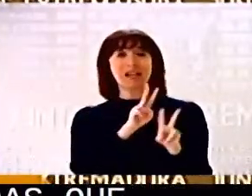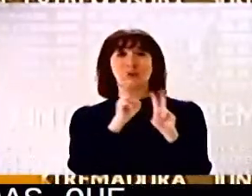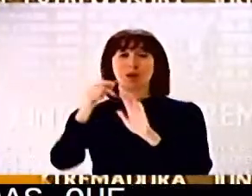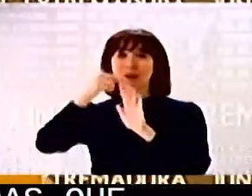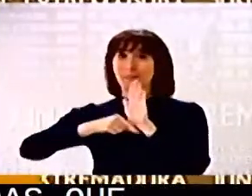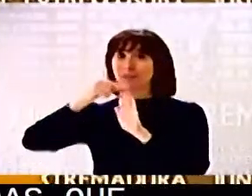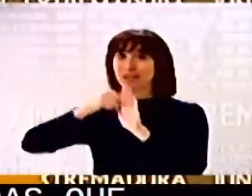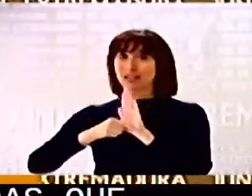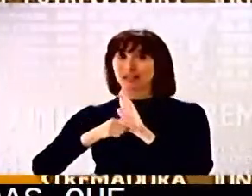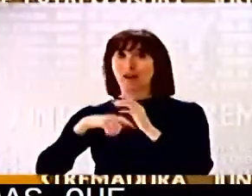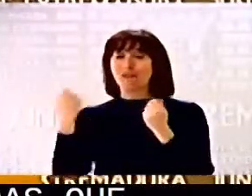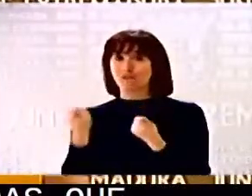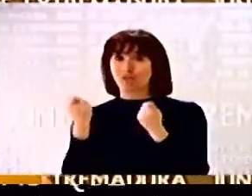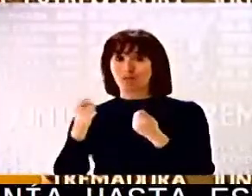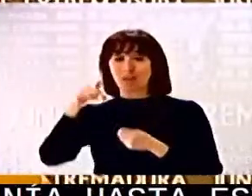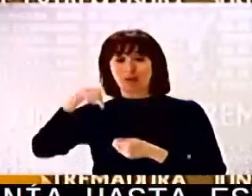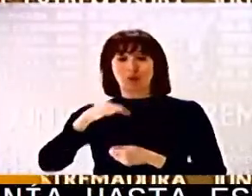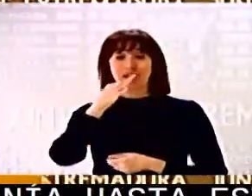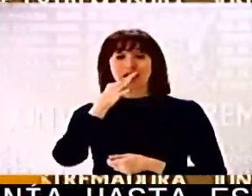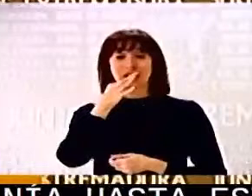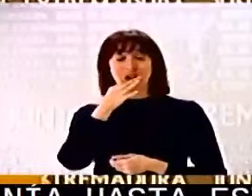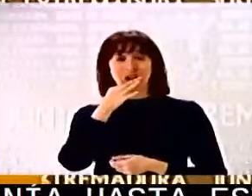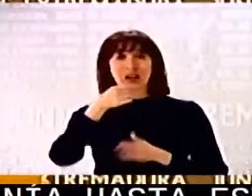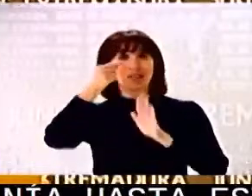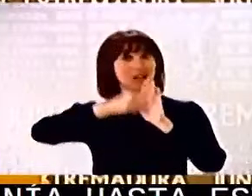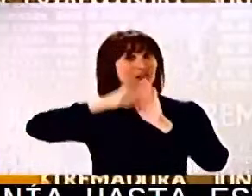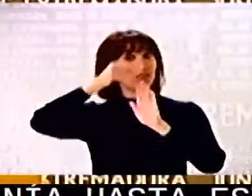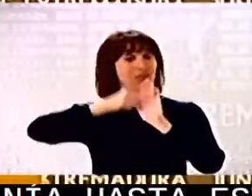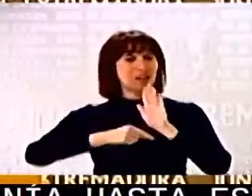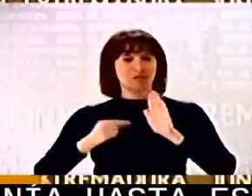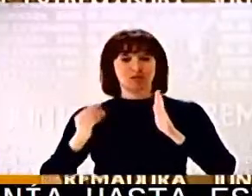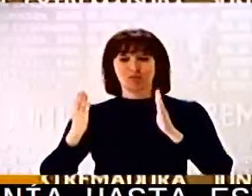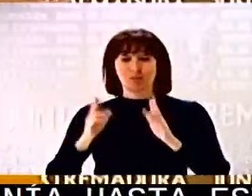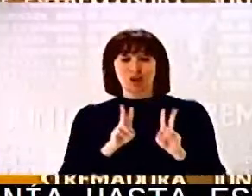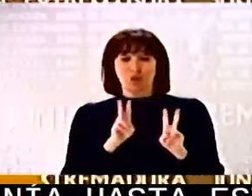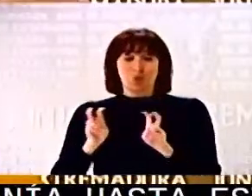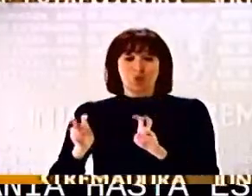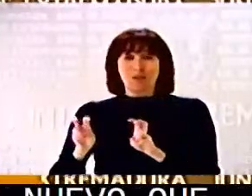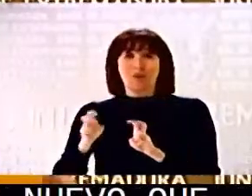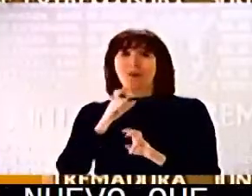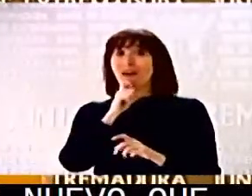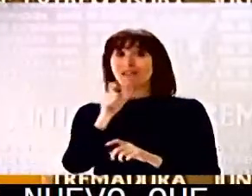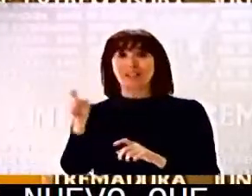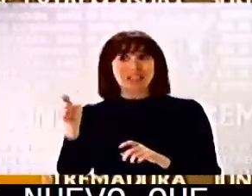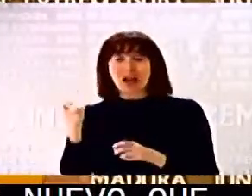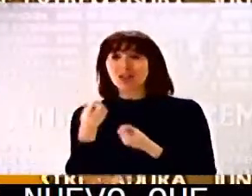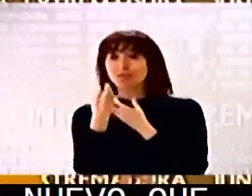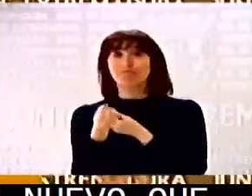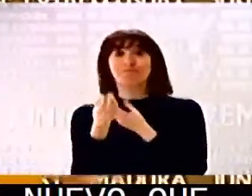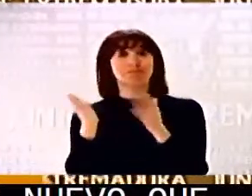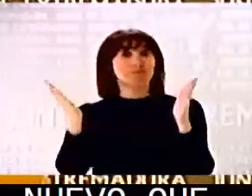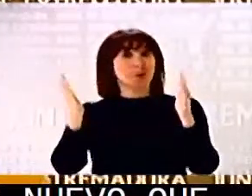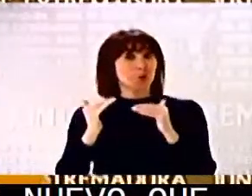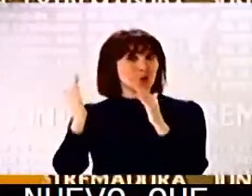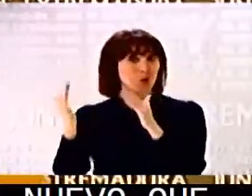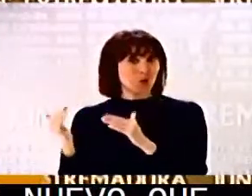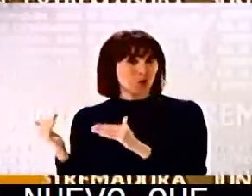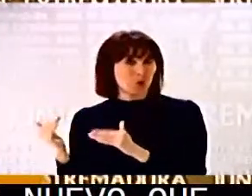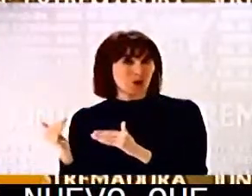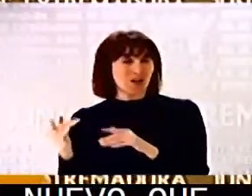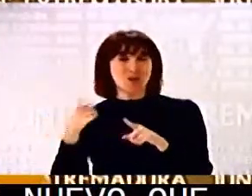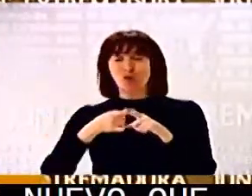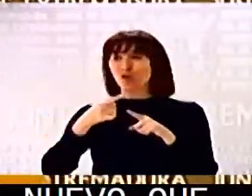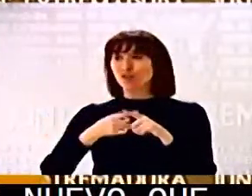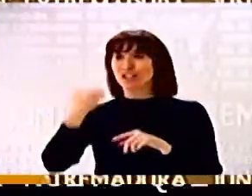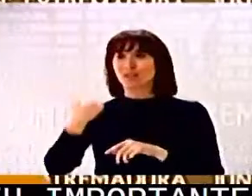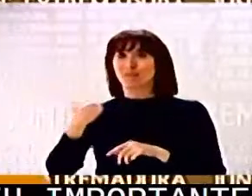de la ciudadanía. Hasta esta tarde, que salgan los datos, no hay nada nuevo que avisar ni que informar, ni nada nuevo e importante